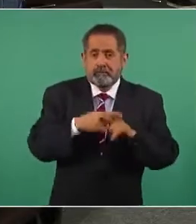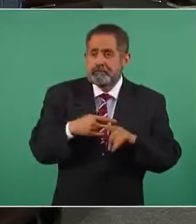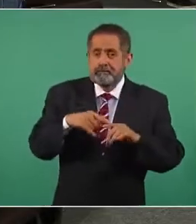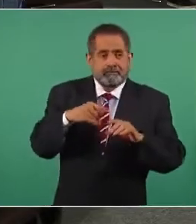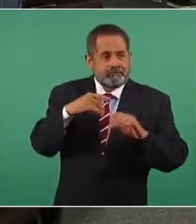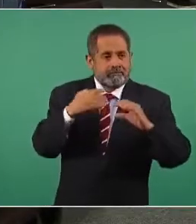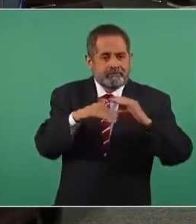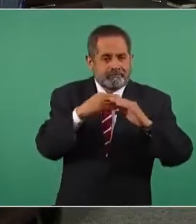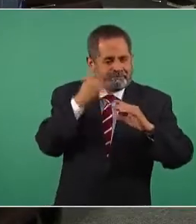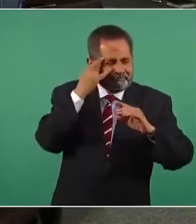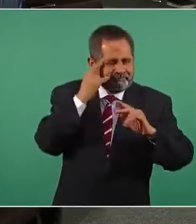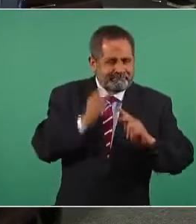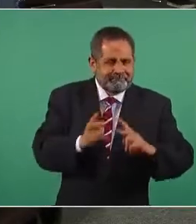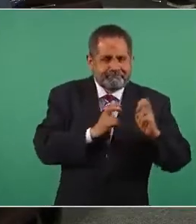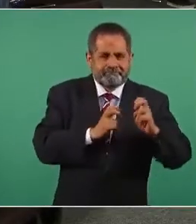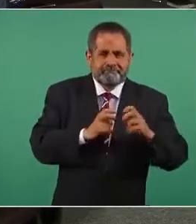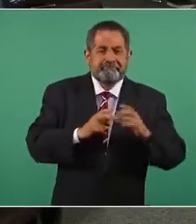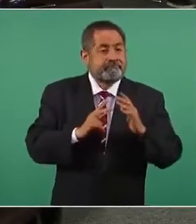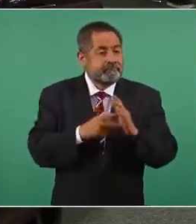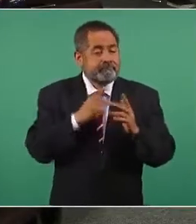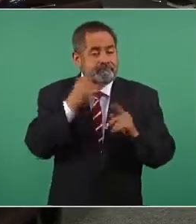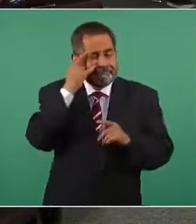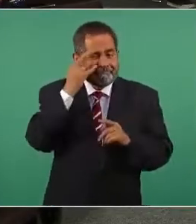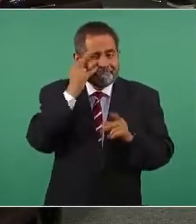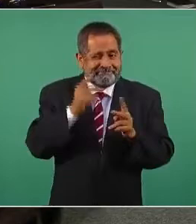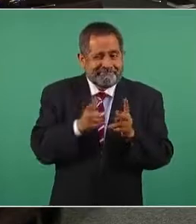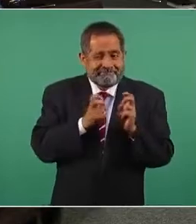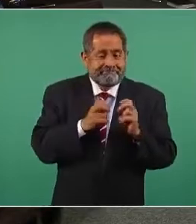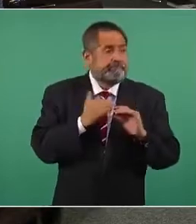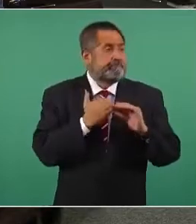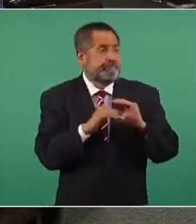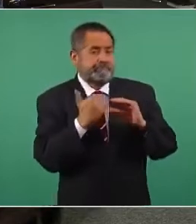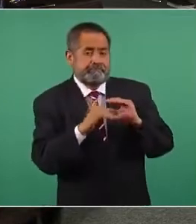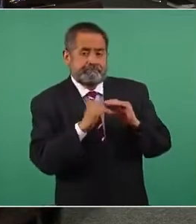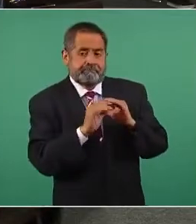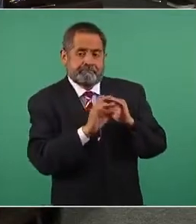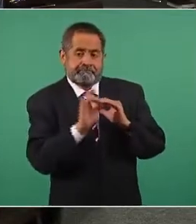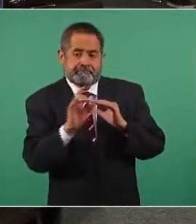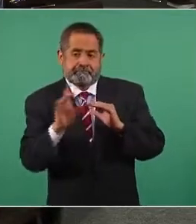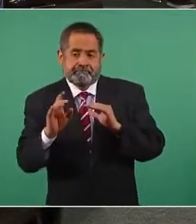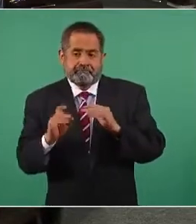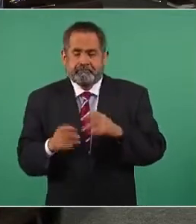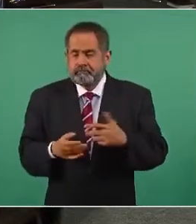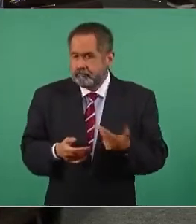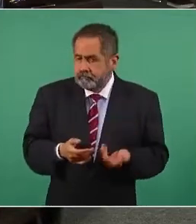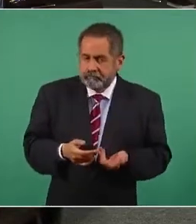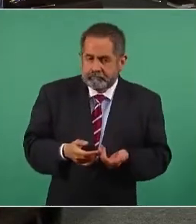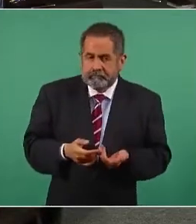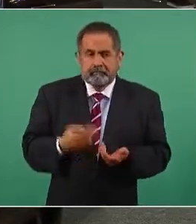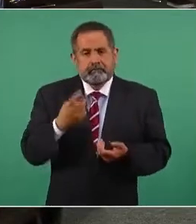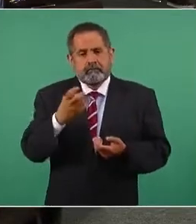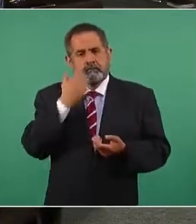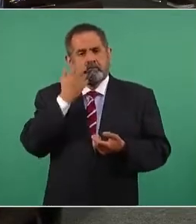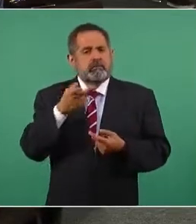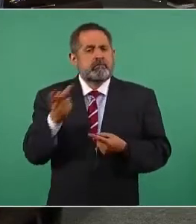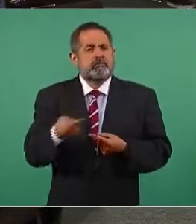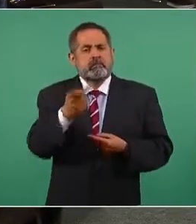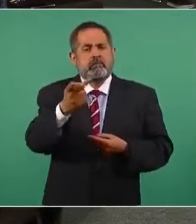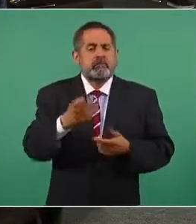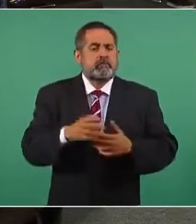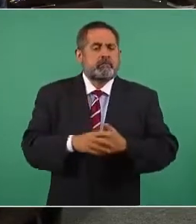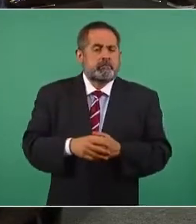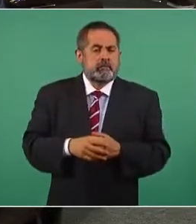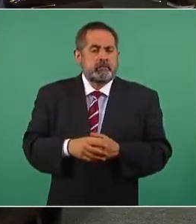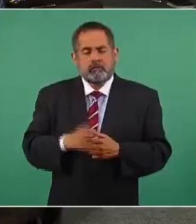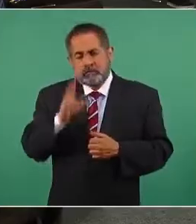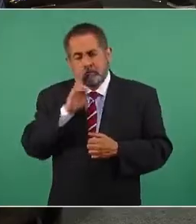está enterado de eso, la volvieron a hackear. Y bueno, de esto es lo que quiero yo preguntarle,